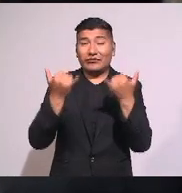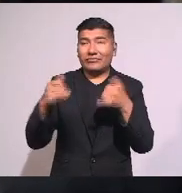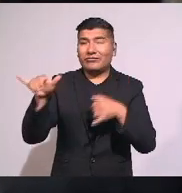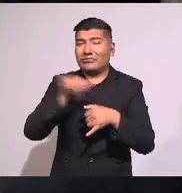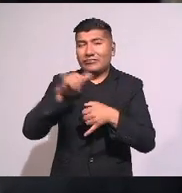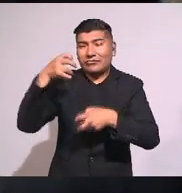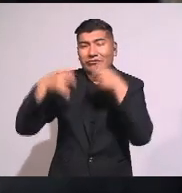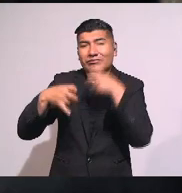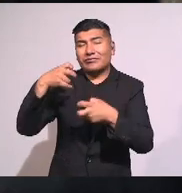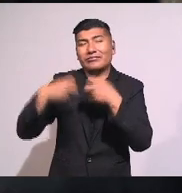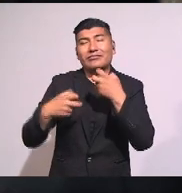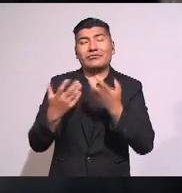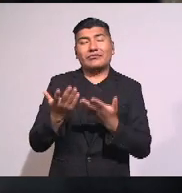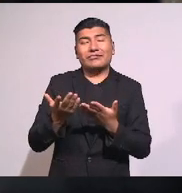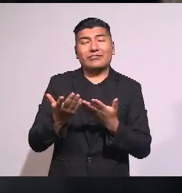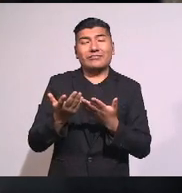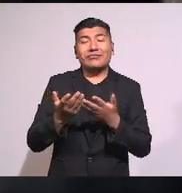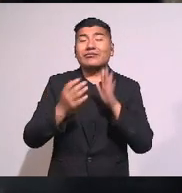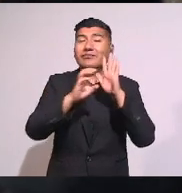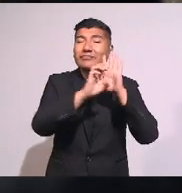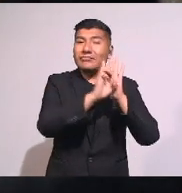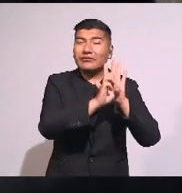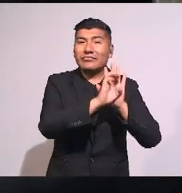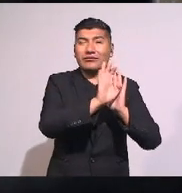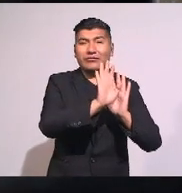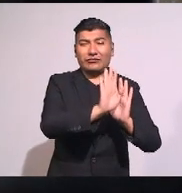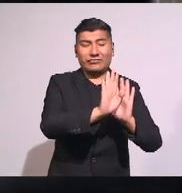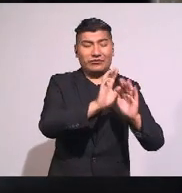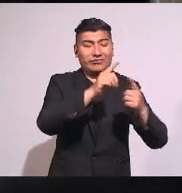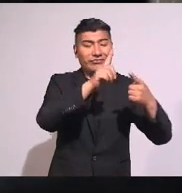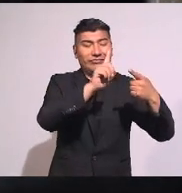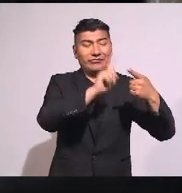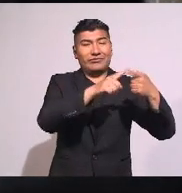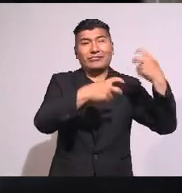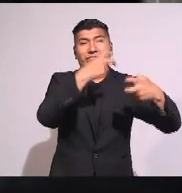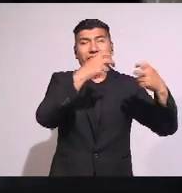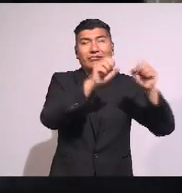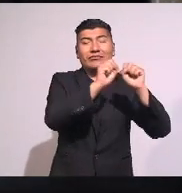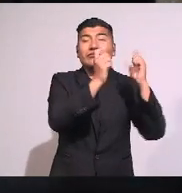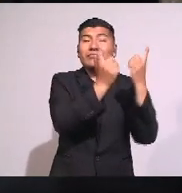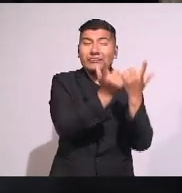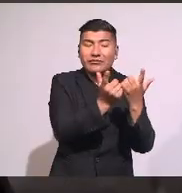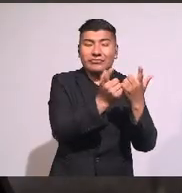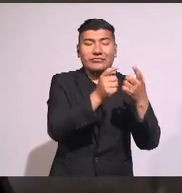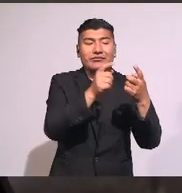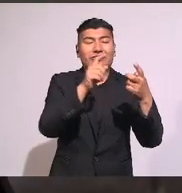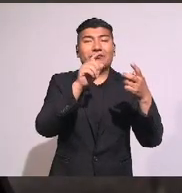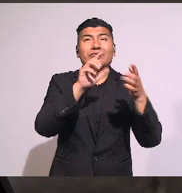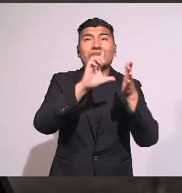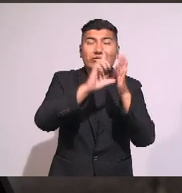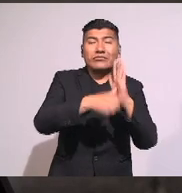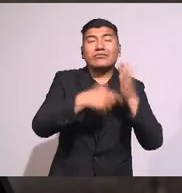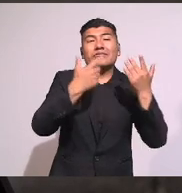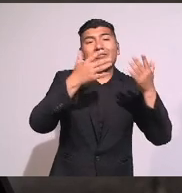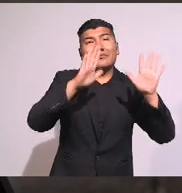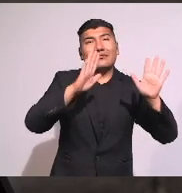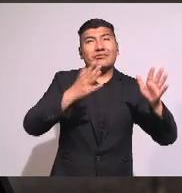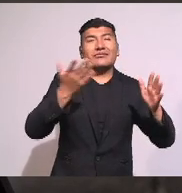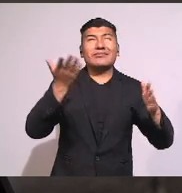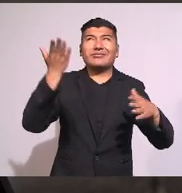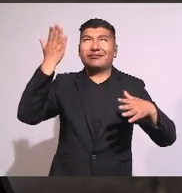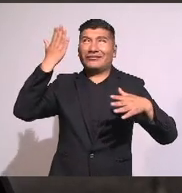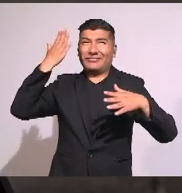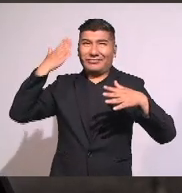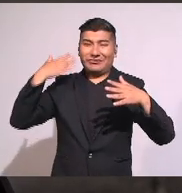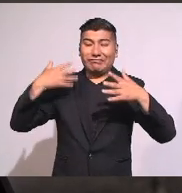actualmente. Por ejemplo, los conflictos sociales. Después de haber vivido en un clima